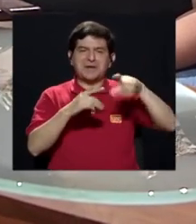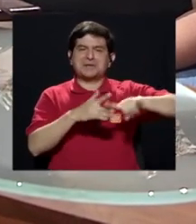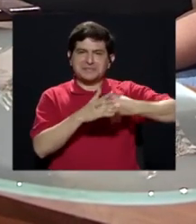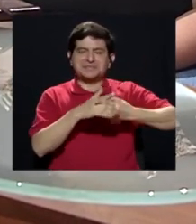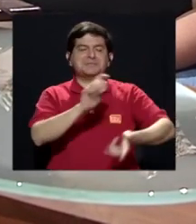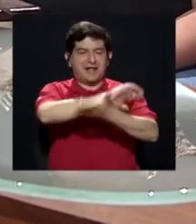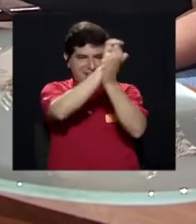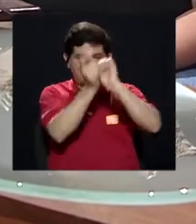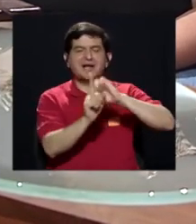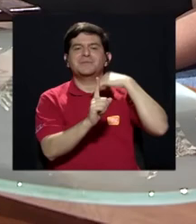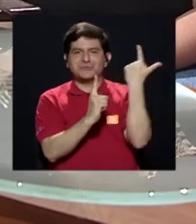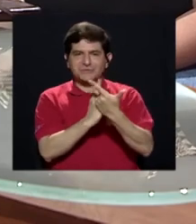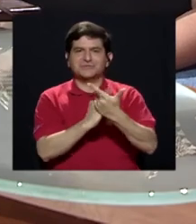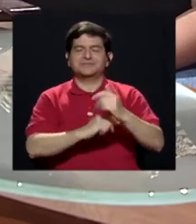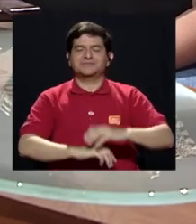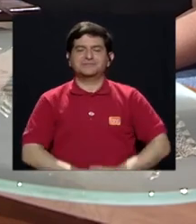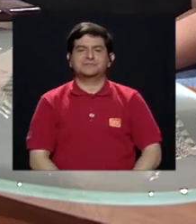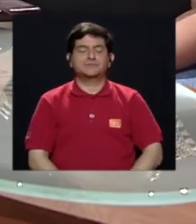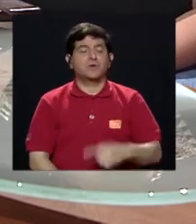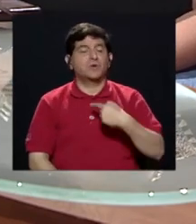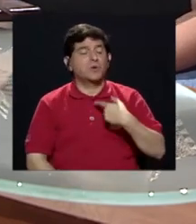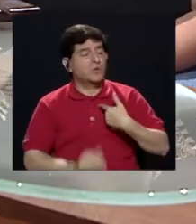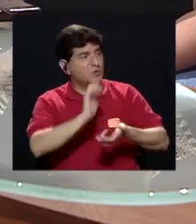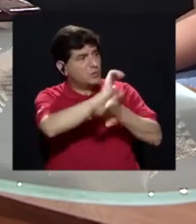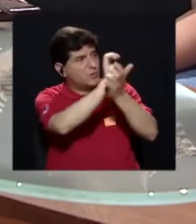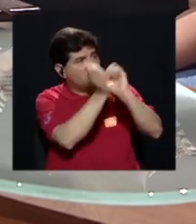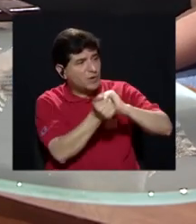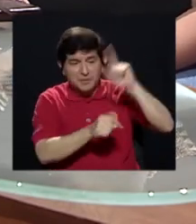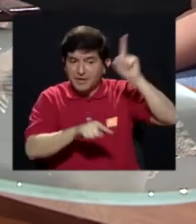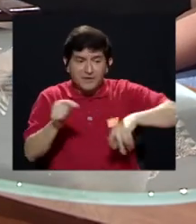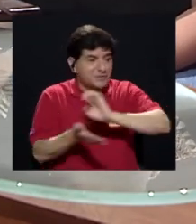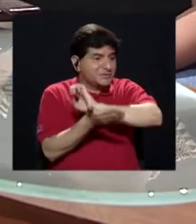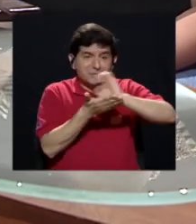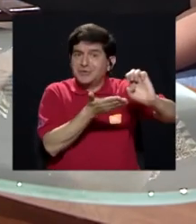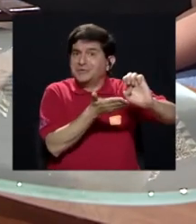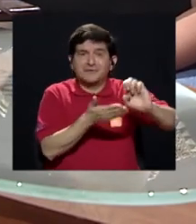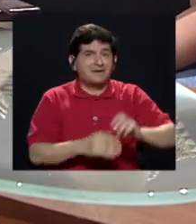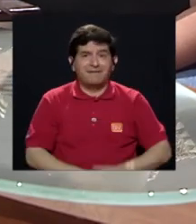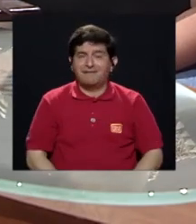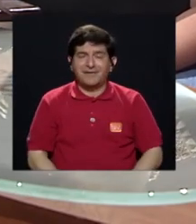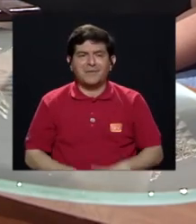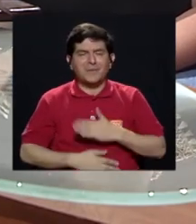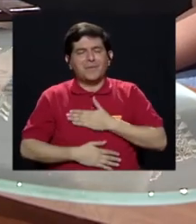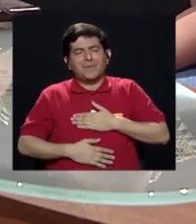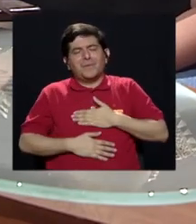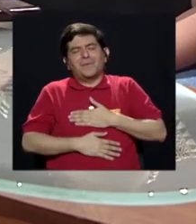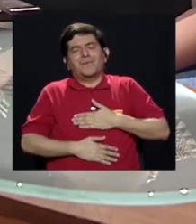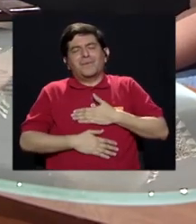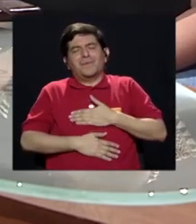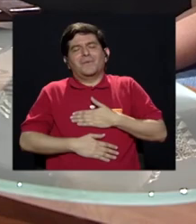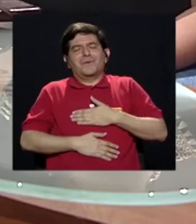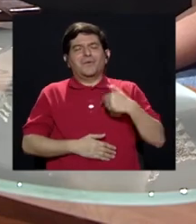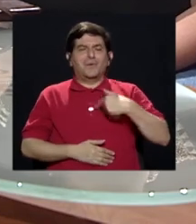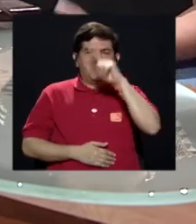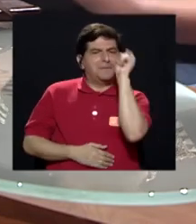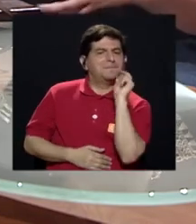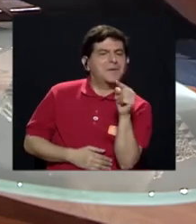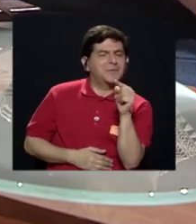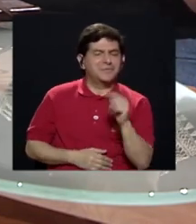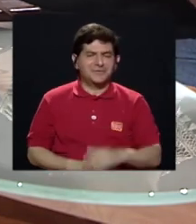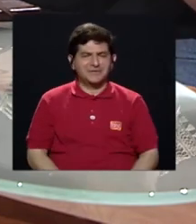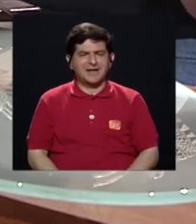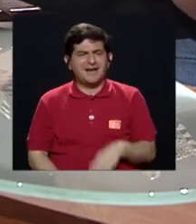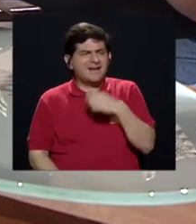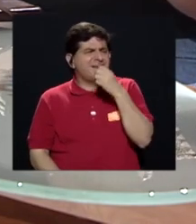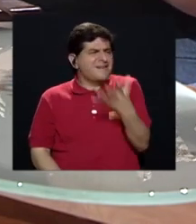de transformación social. Claro, y cuando uno cambia es inevitable, o sea, es muy, muy sabroso, como que uno le genera una pregunta y uno comienza a